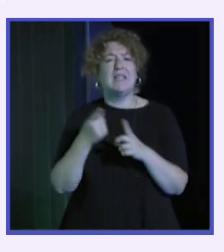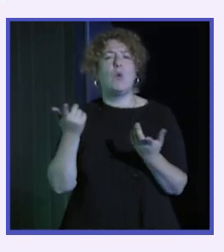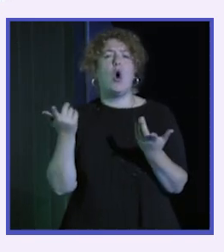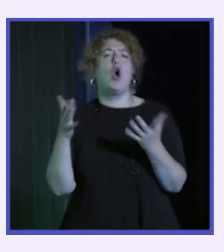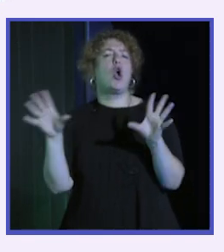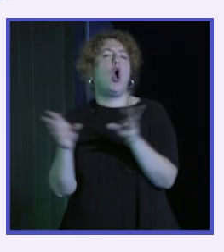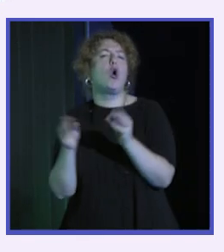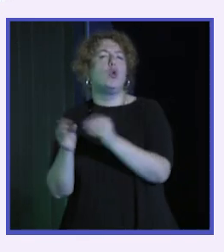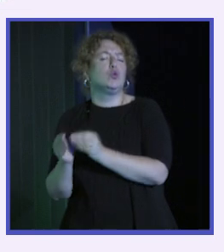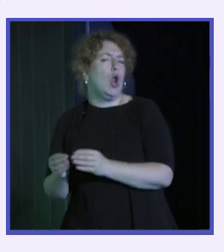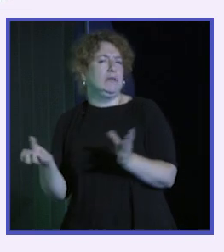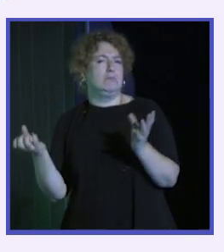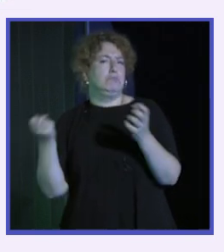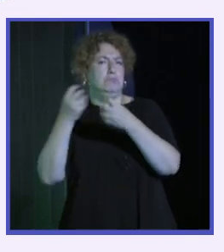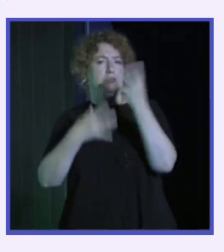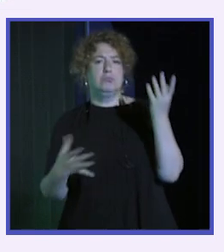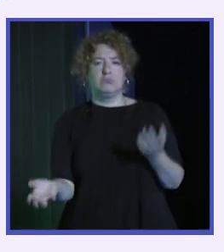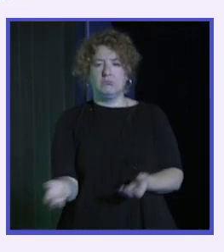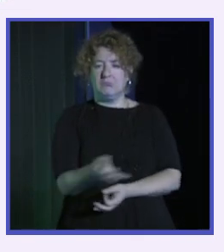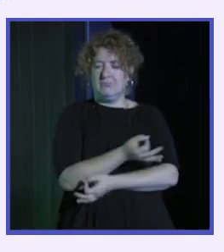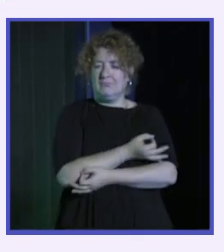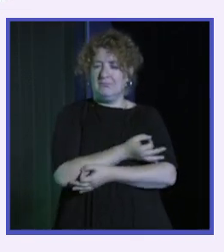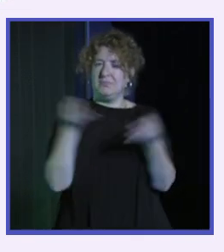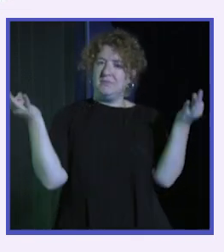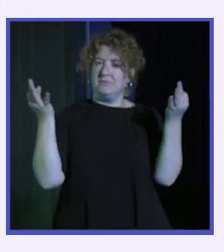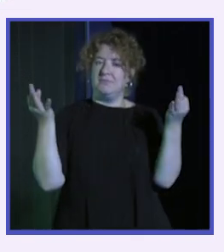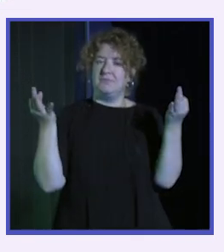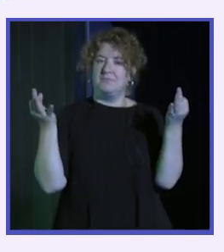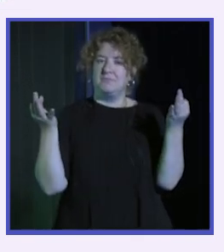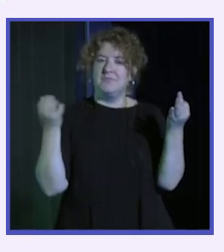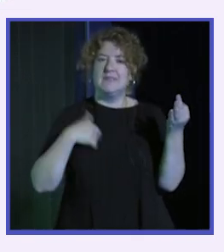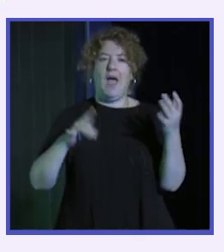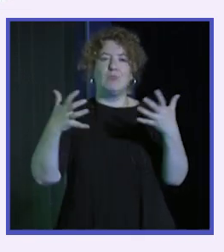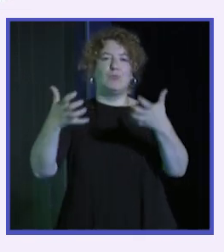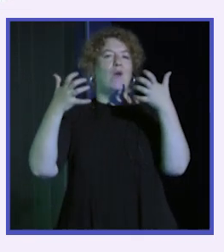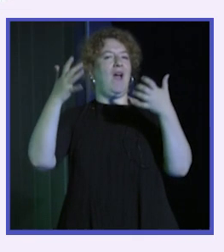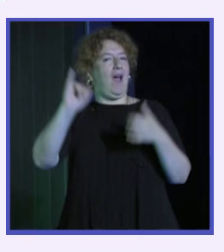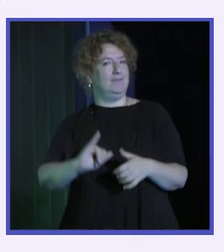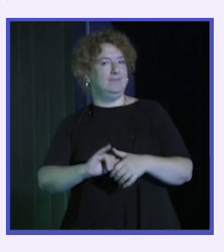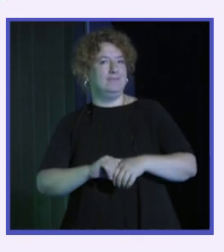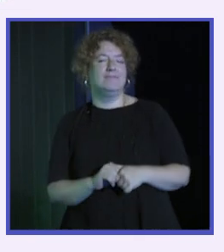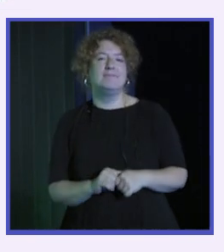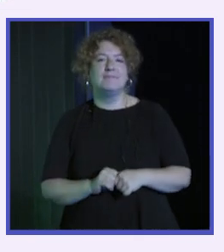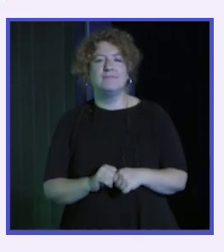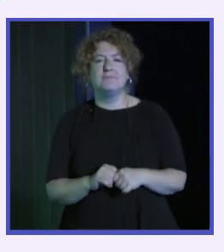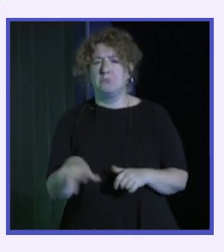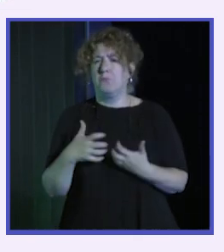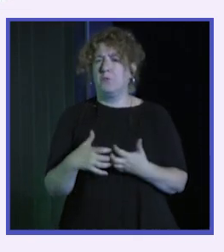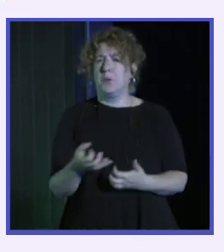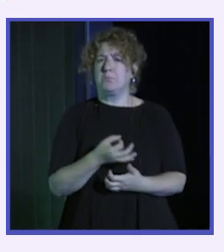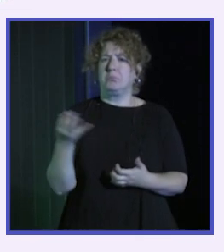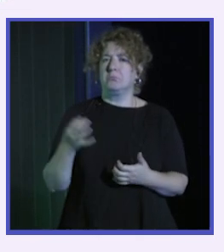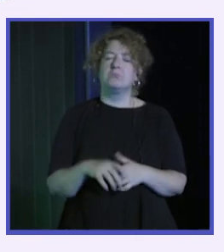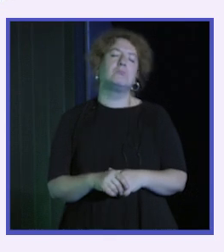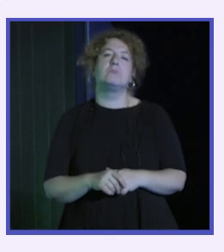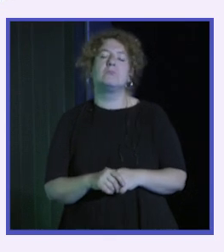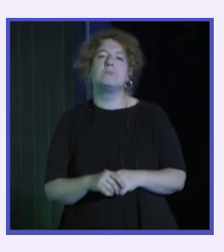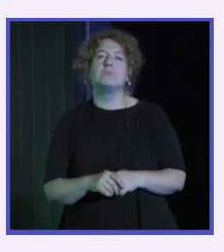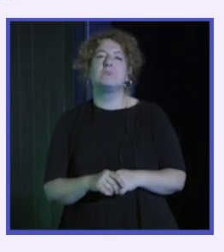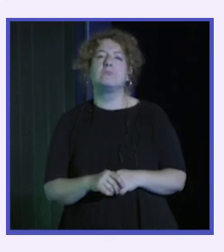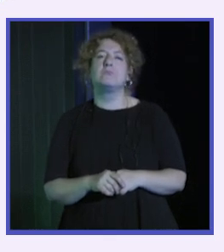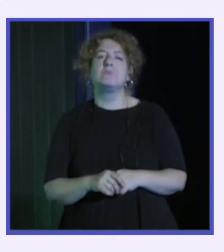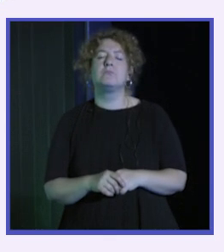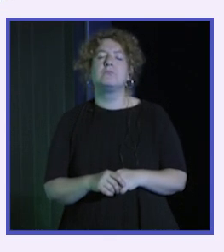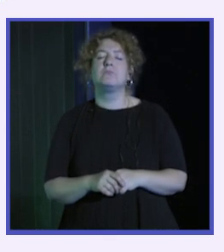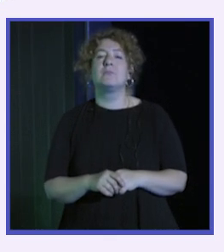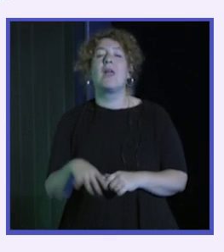unas conclusiones. Genial, tenemos este primer prompt. Este primer prompt que nos está funcionando. ¿Qué es lo que vamos a hacer